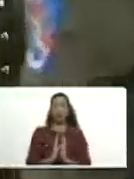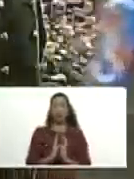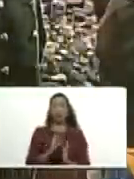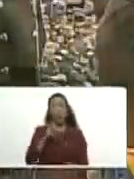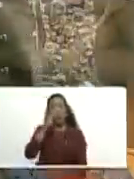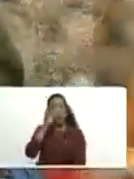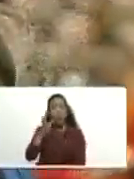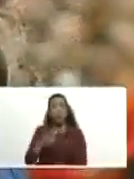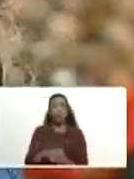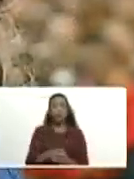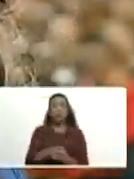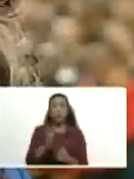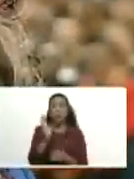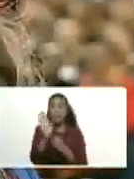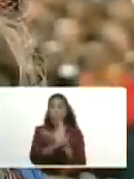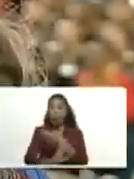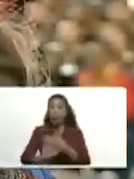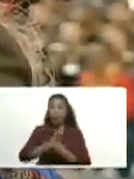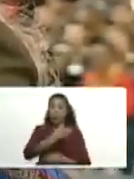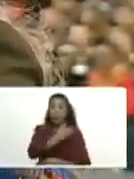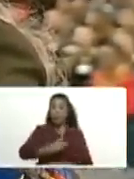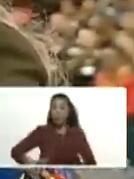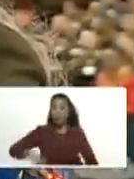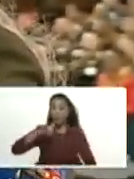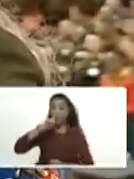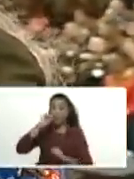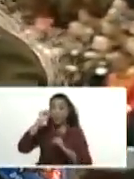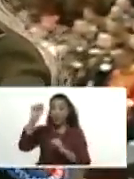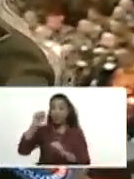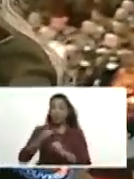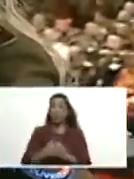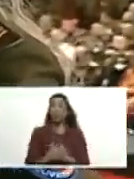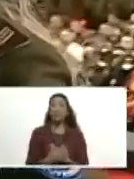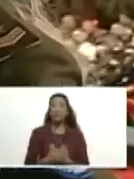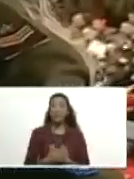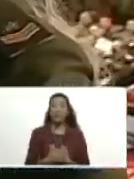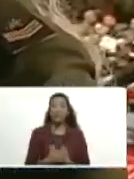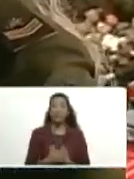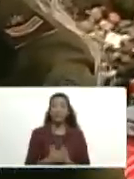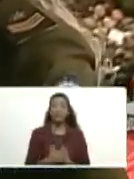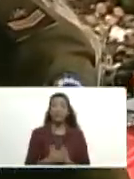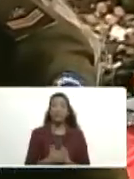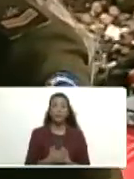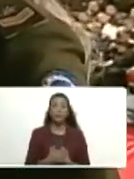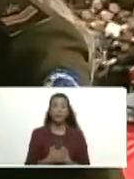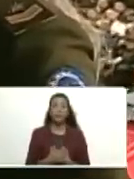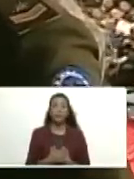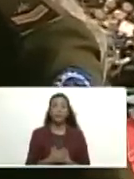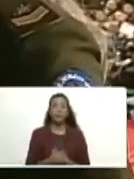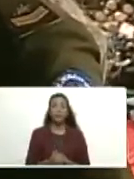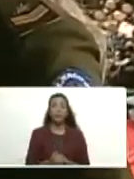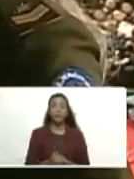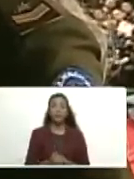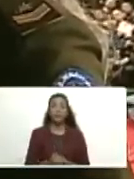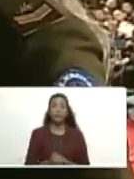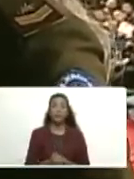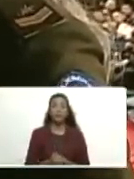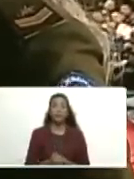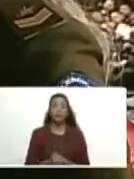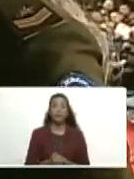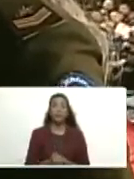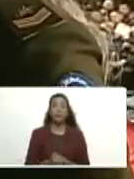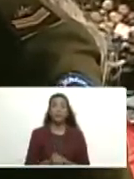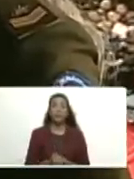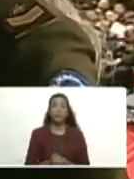la seguridad y custodia y protección del presidente y comandante de la Fuerza Armada Nacional Bolivariana. Mi comandante jefe, permiso para